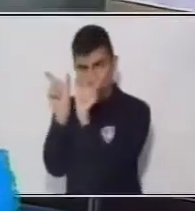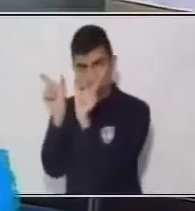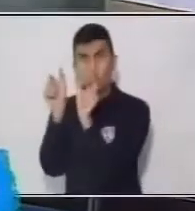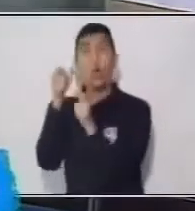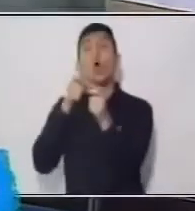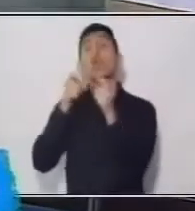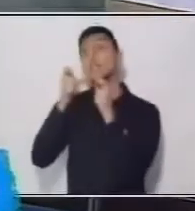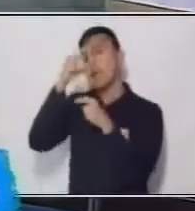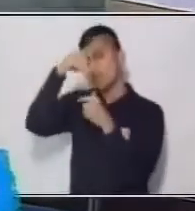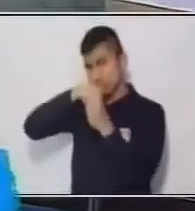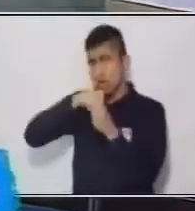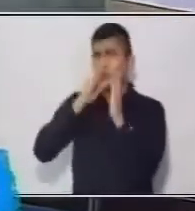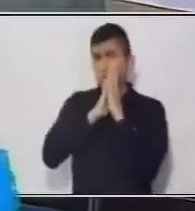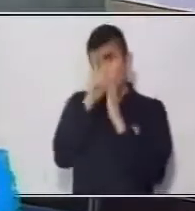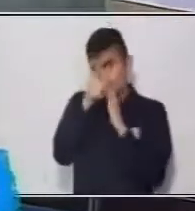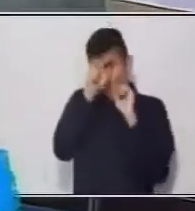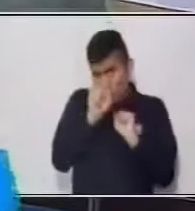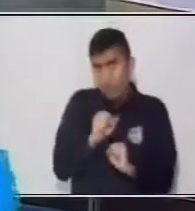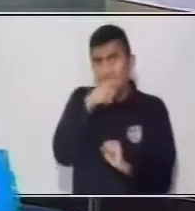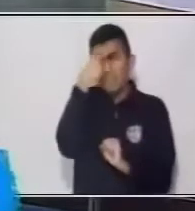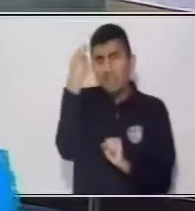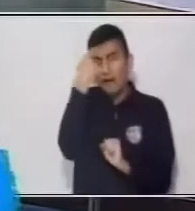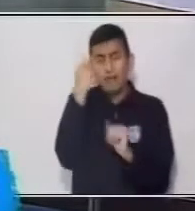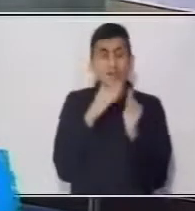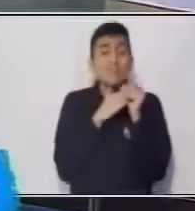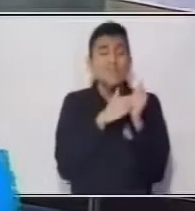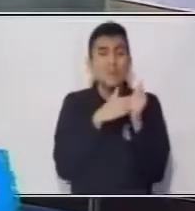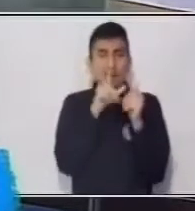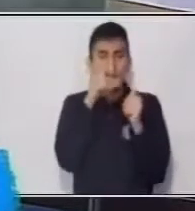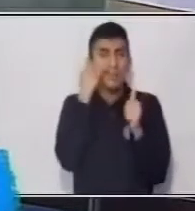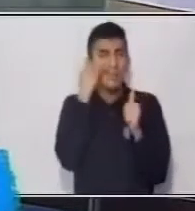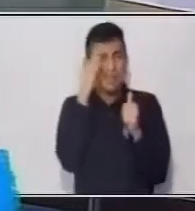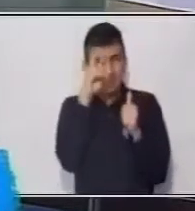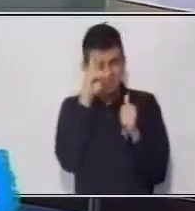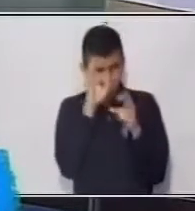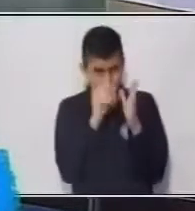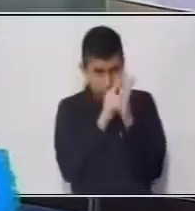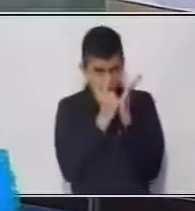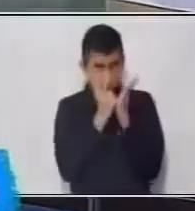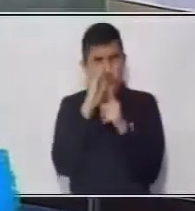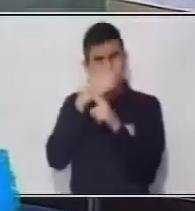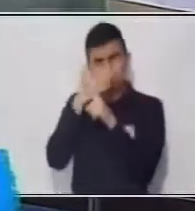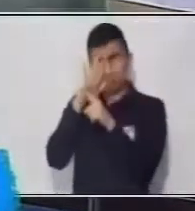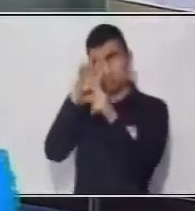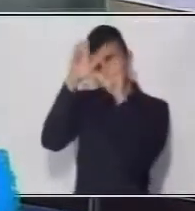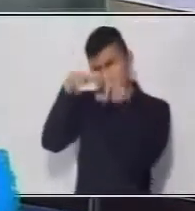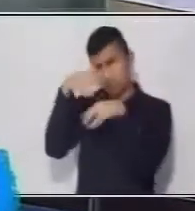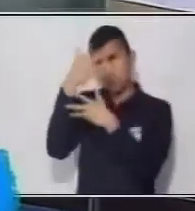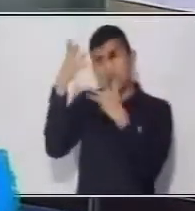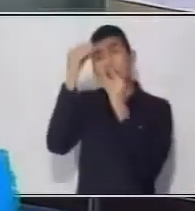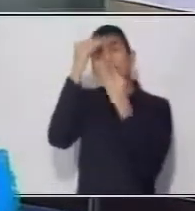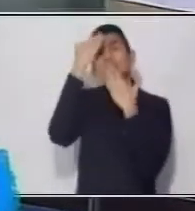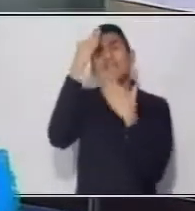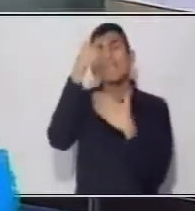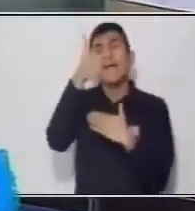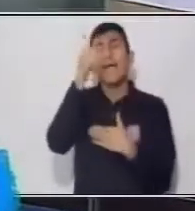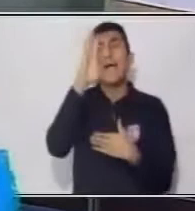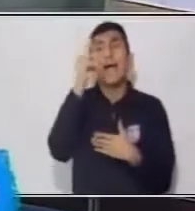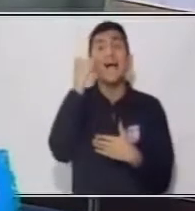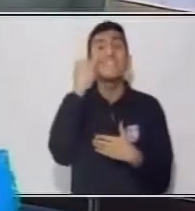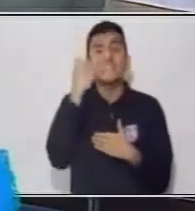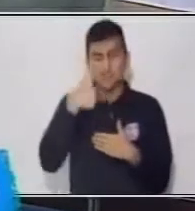coordinadas. Trabájalo en tu guía de autoaprendizaje y comparte tus conocimientos con un adulto. Agradecemos a Abdi